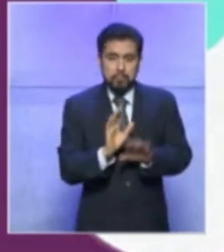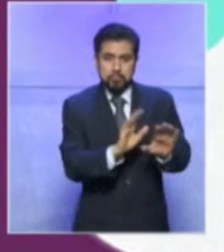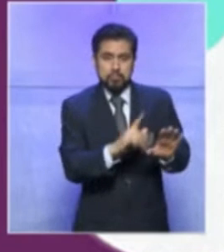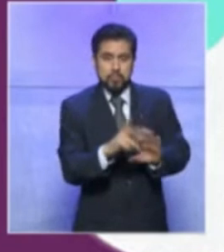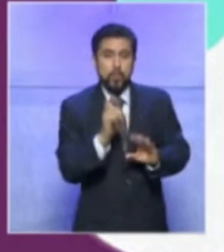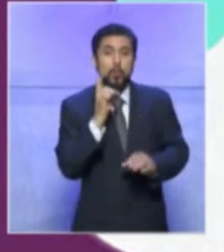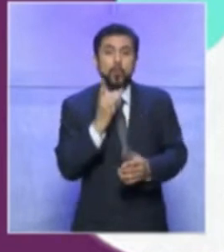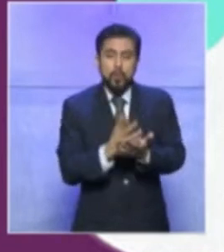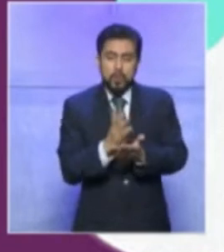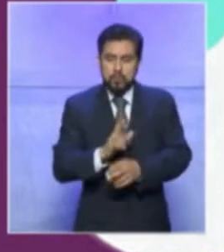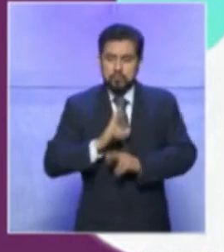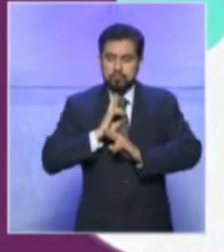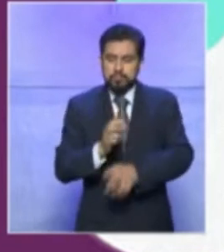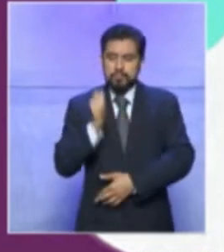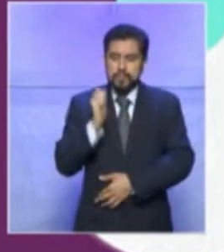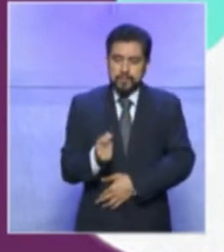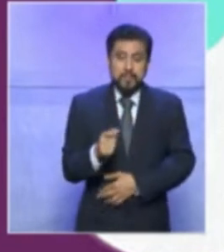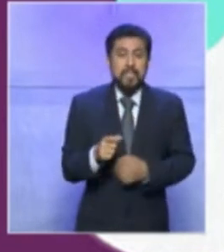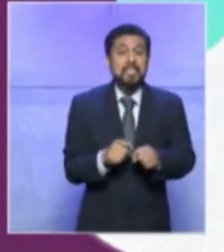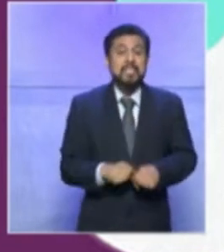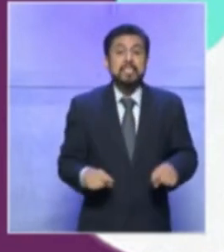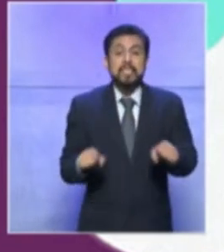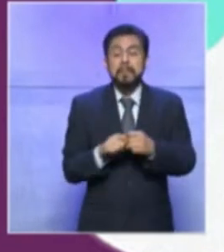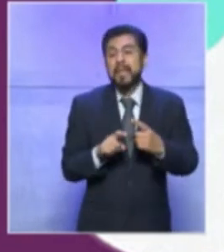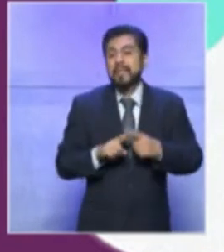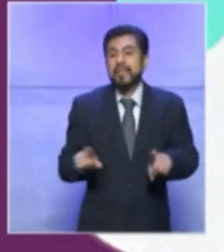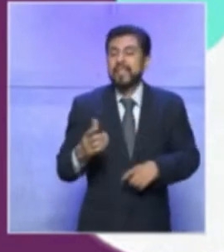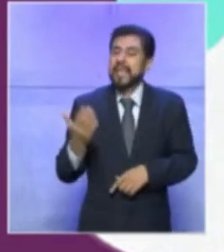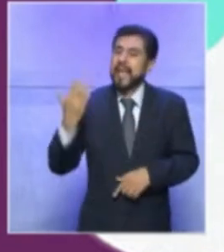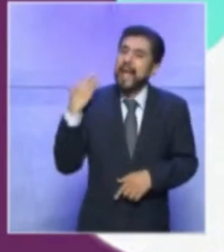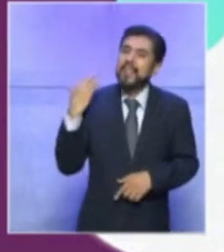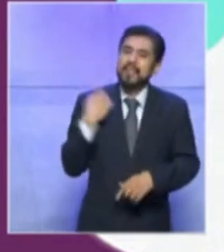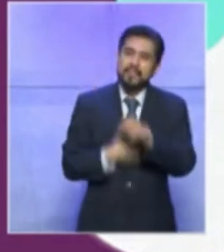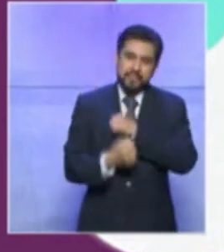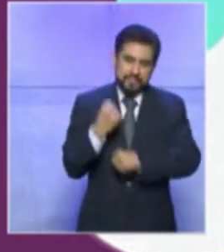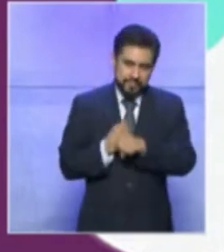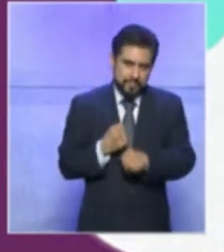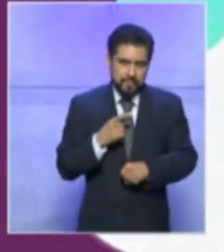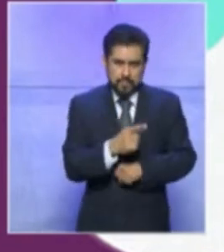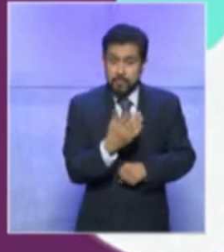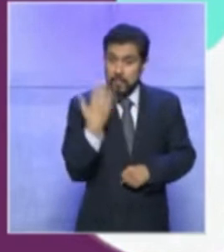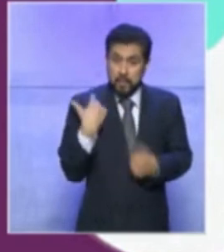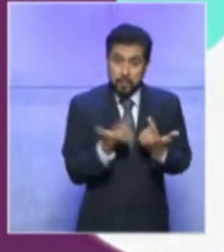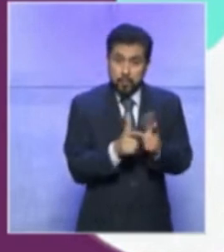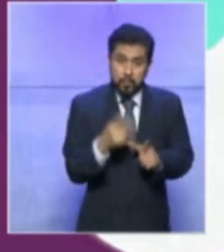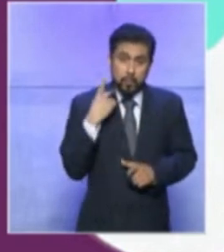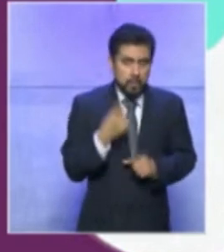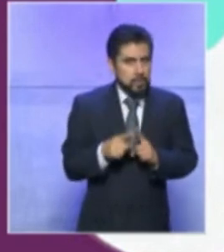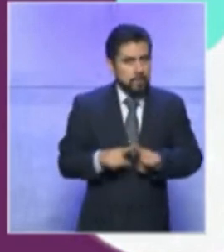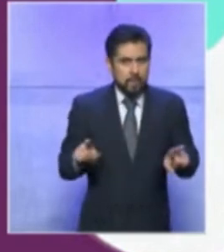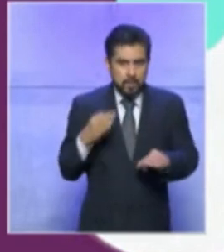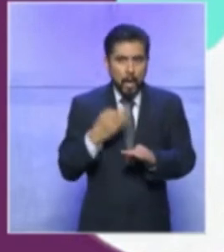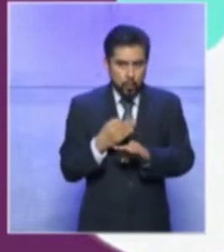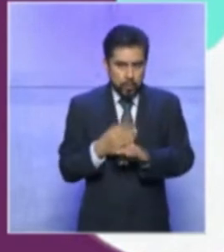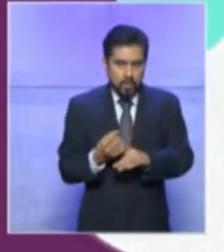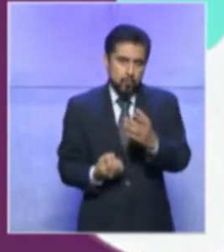emitió al analizar un sistema electoral distinto al actual, en que la regulación de las coaliciones no contemplaba las distintas modalidades que